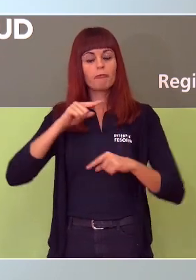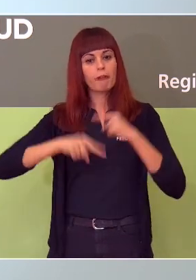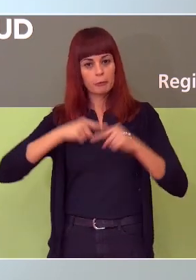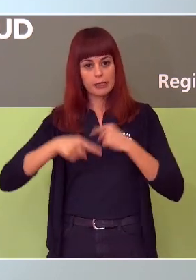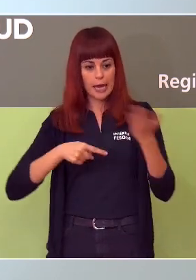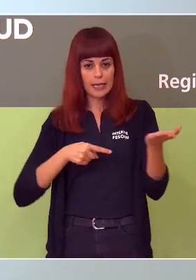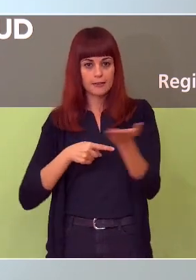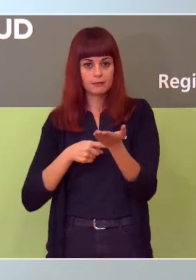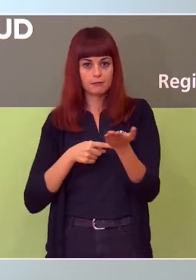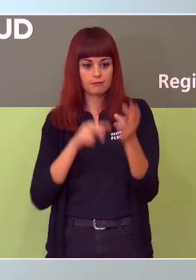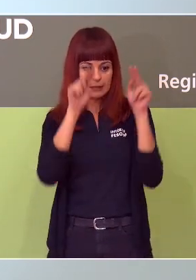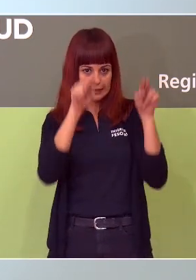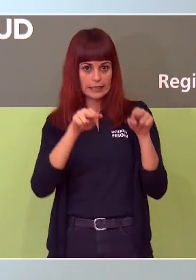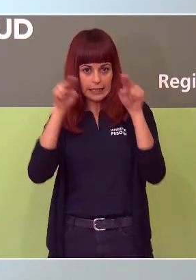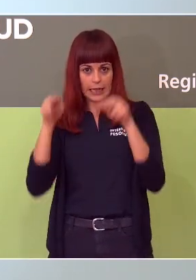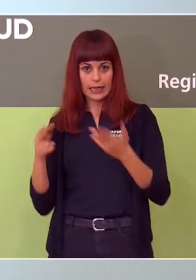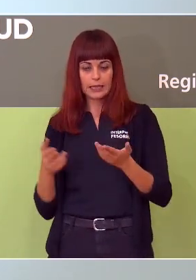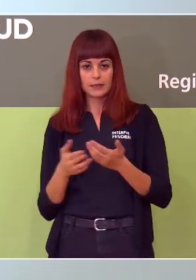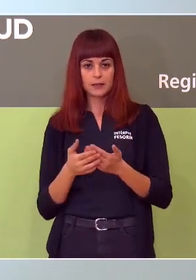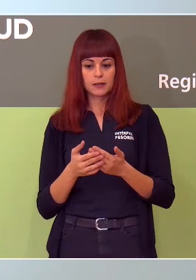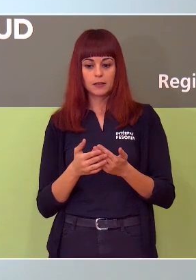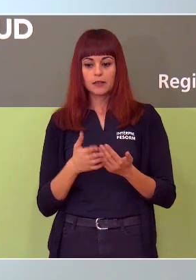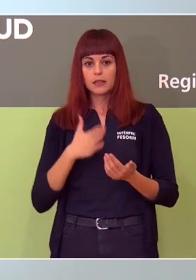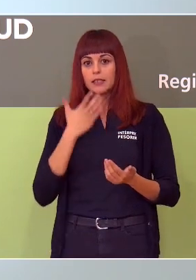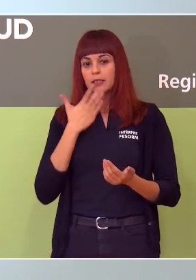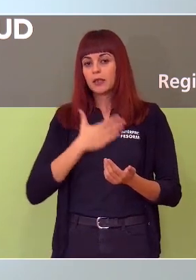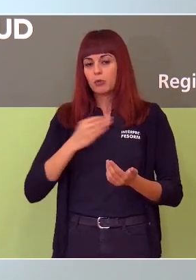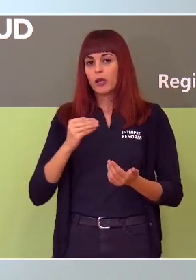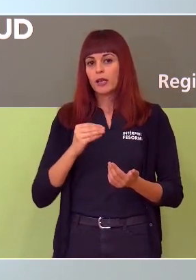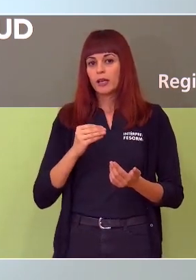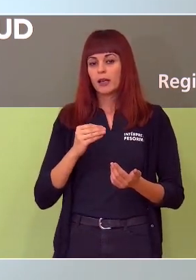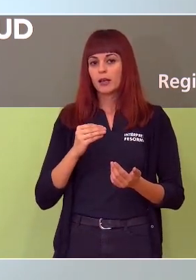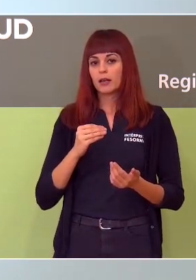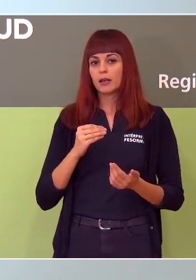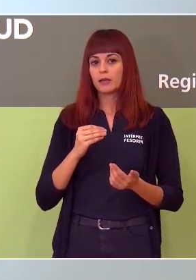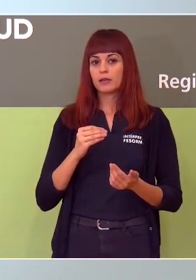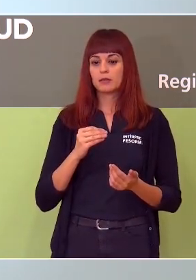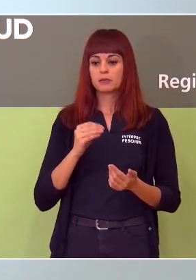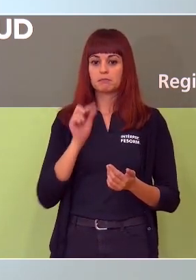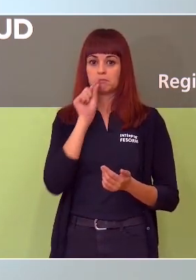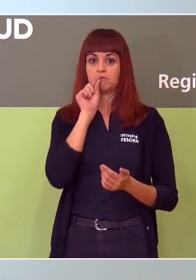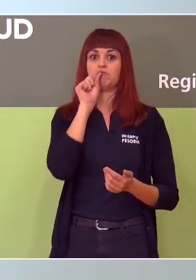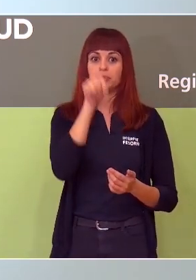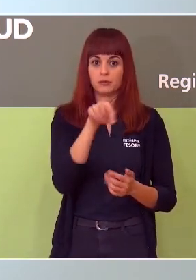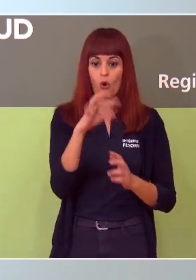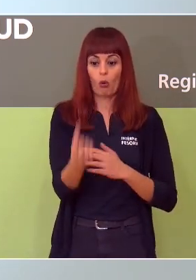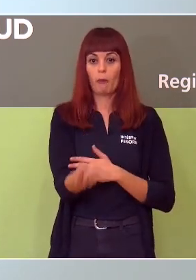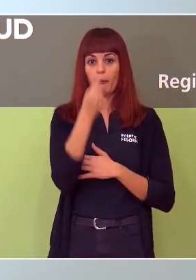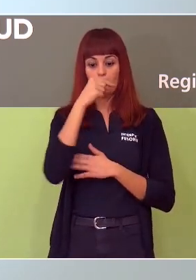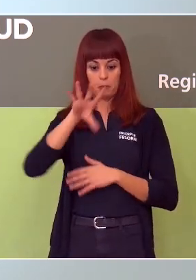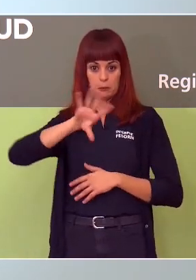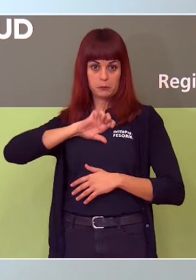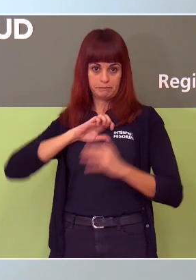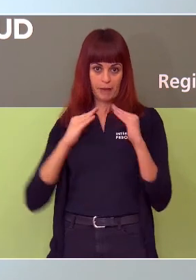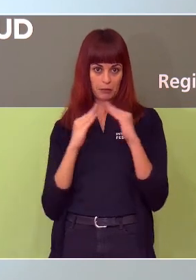tienen a sus familiares en las residencias, de contagiar en un momento determinado a residentes o de llevarse el germen a casa.